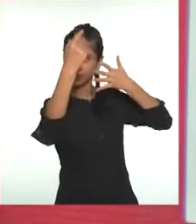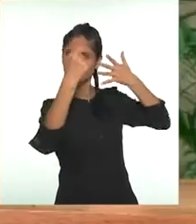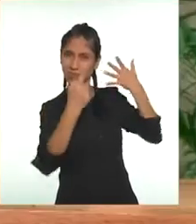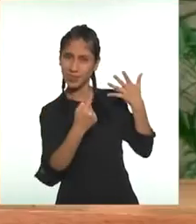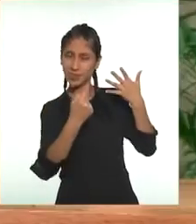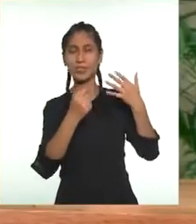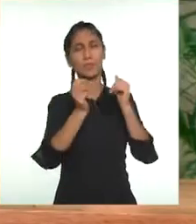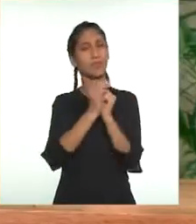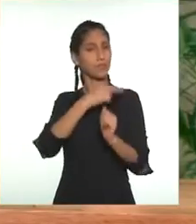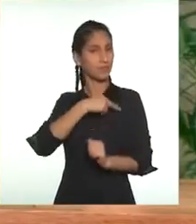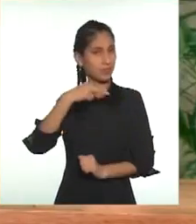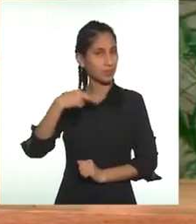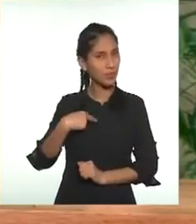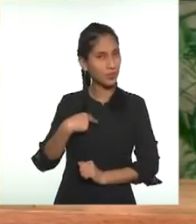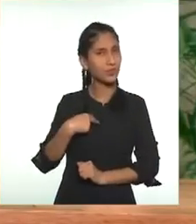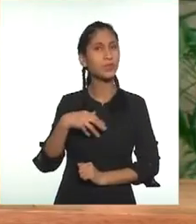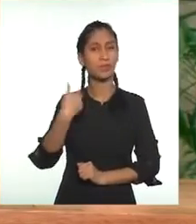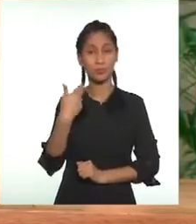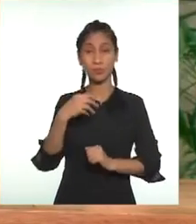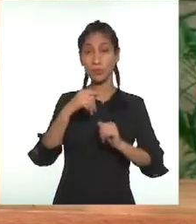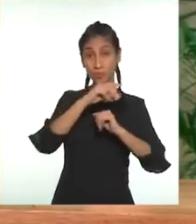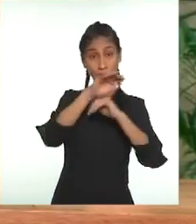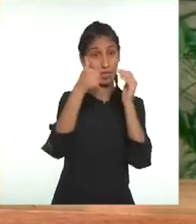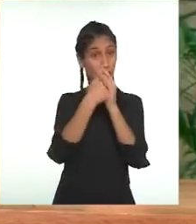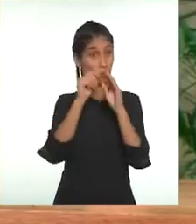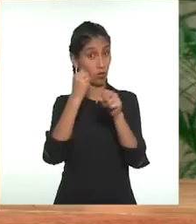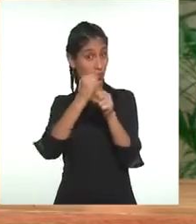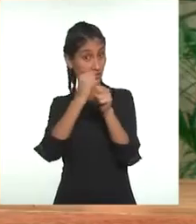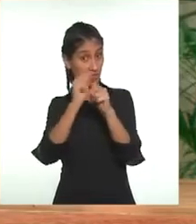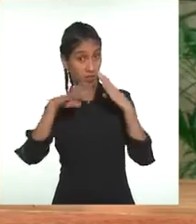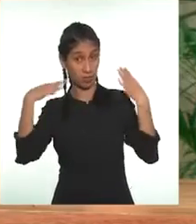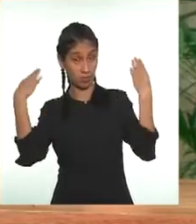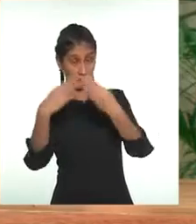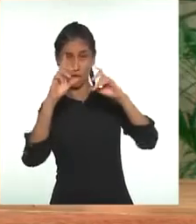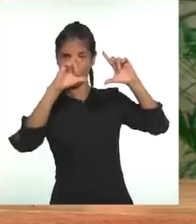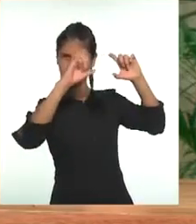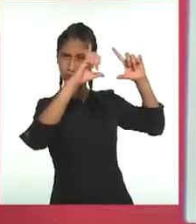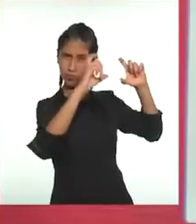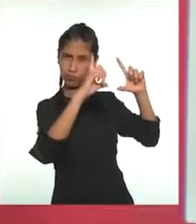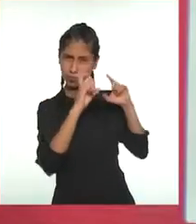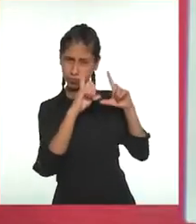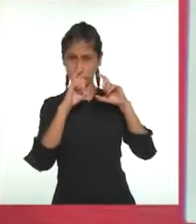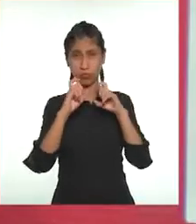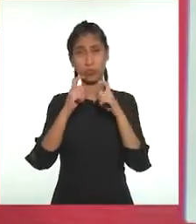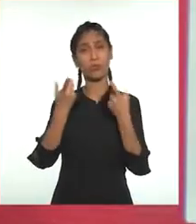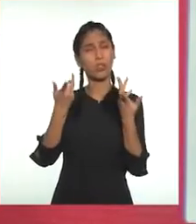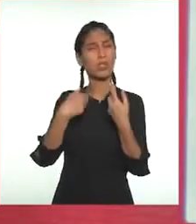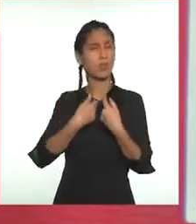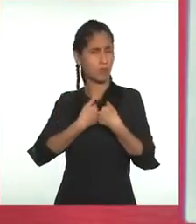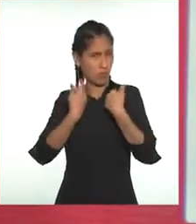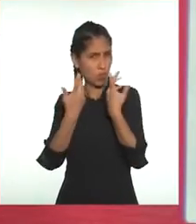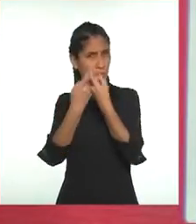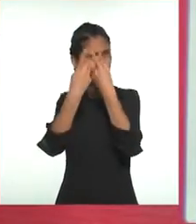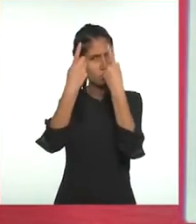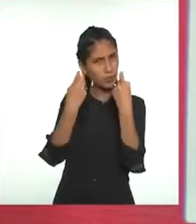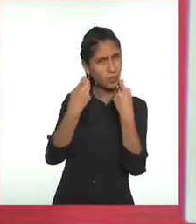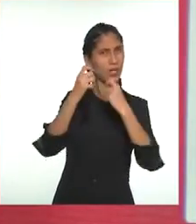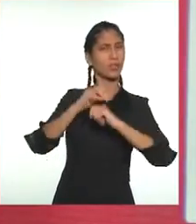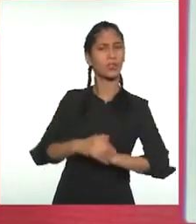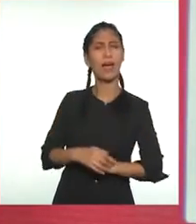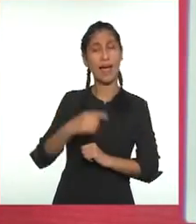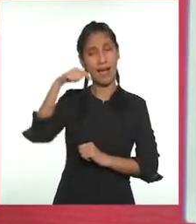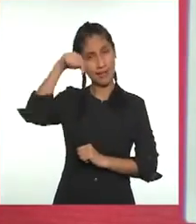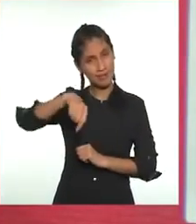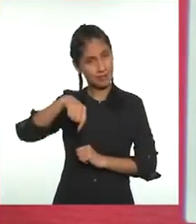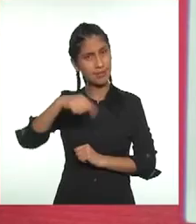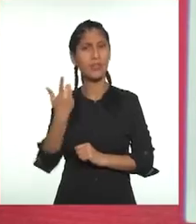ámbitos. Nosotros hemos hecho fotos de nuestro entorno laboral, un estudio de televisión. Y podríamos preguntarnos, ¿hace cuánto tiempo